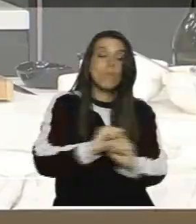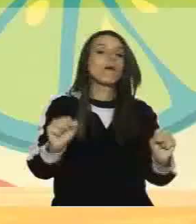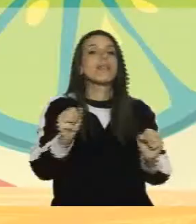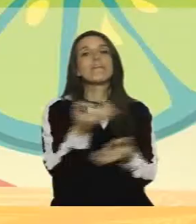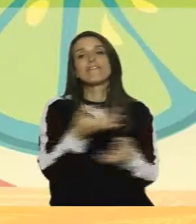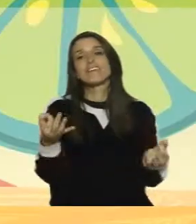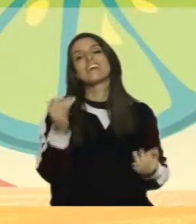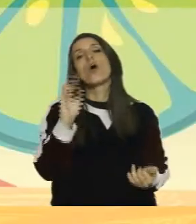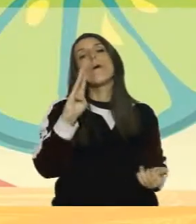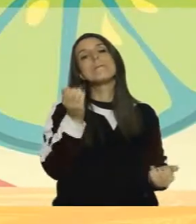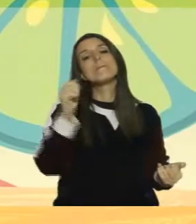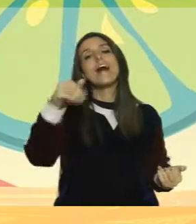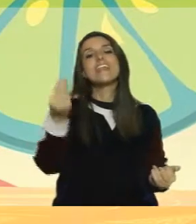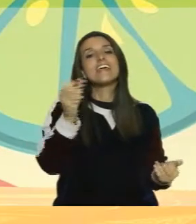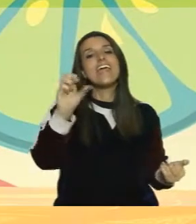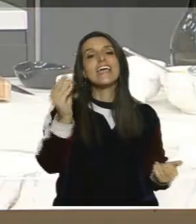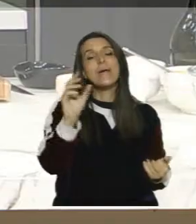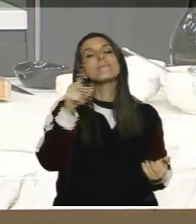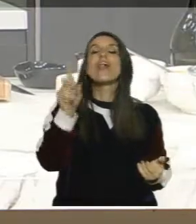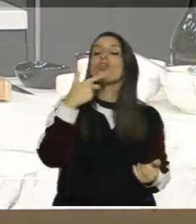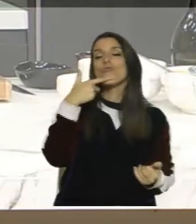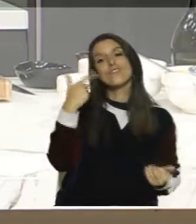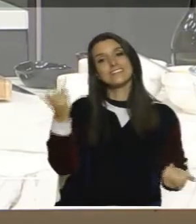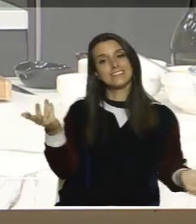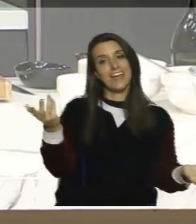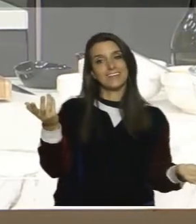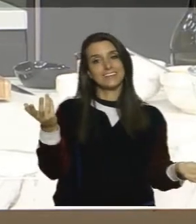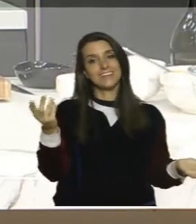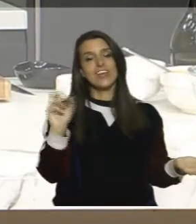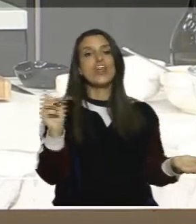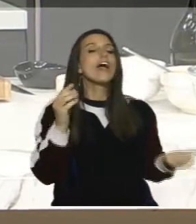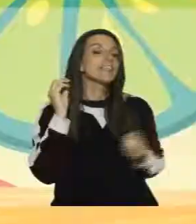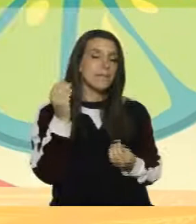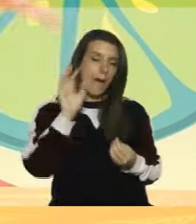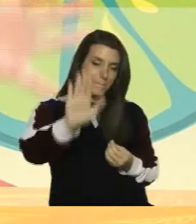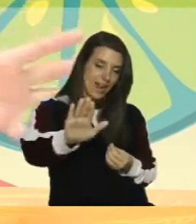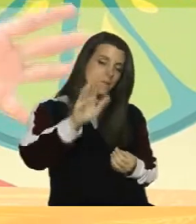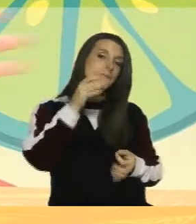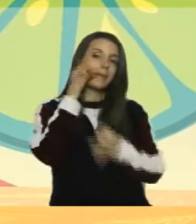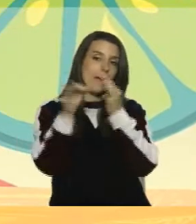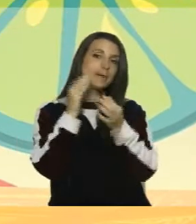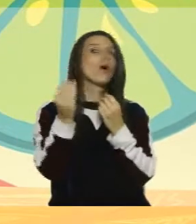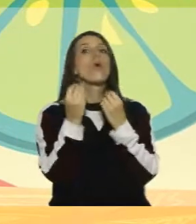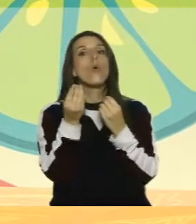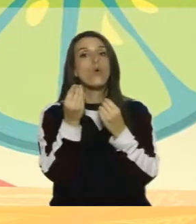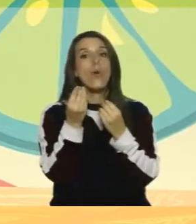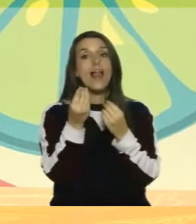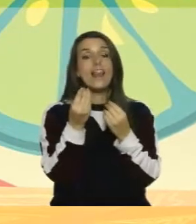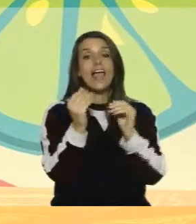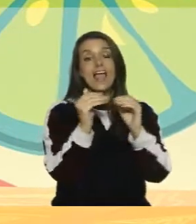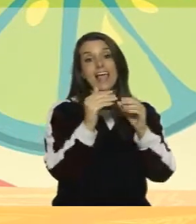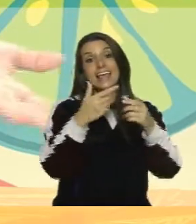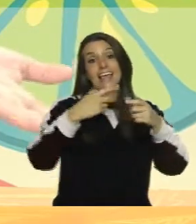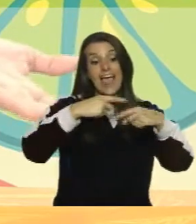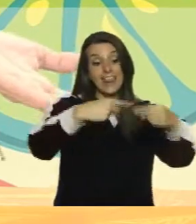dicho? Panqueque, también. Panqueque, lo que quiera. Dulces, traete dulce de leche, ¿no? Cuando hay lasañas, hay panqueque con dulce de leche. A ver, vamos a... Eso iba a preguntar. Cuando hay lasañas o hay